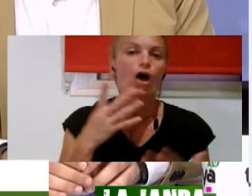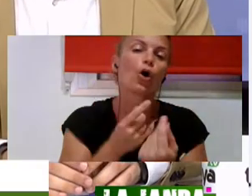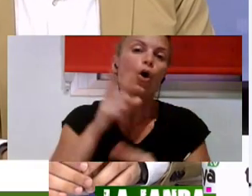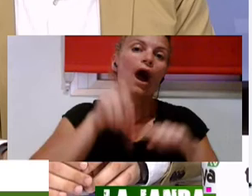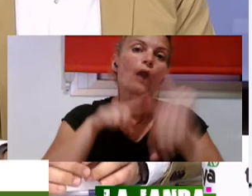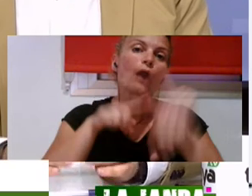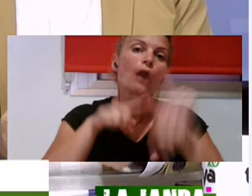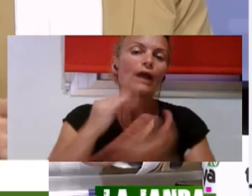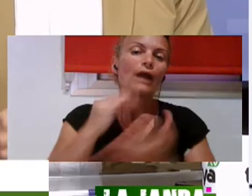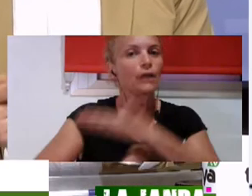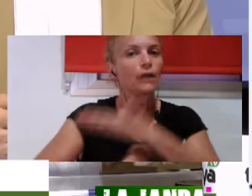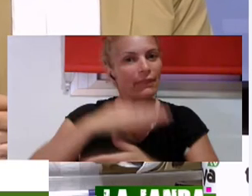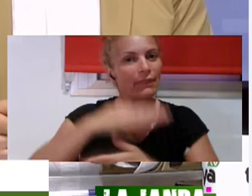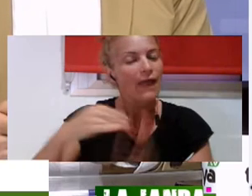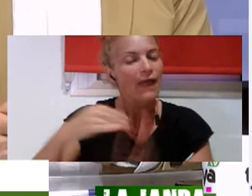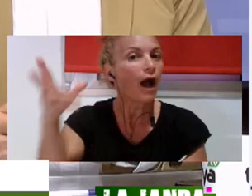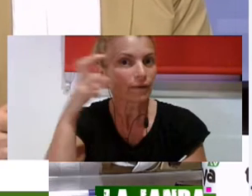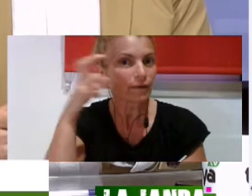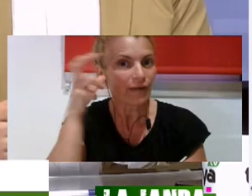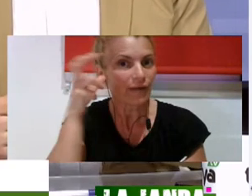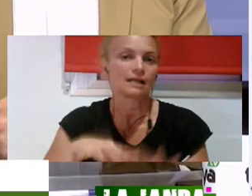discapacidad auditiva que sean